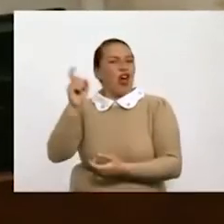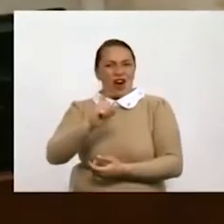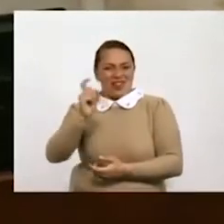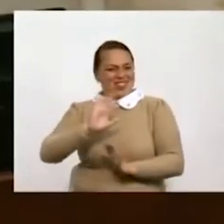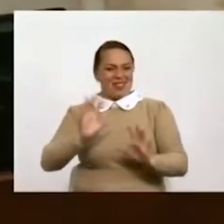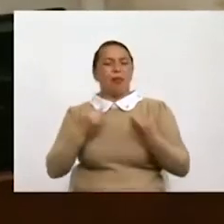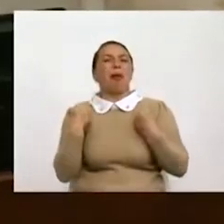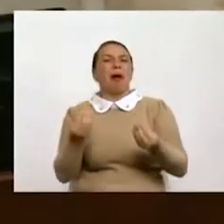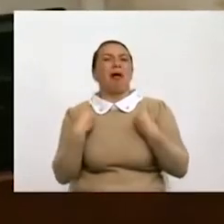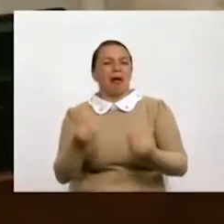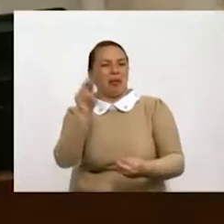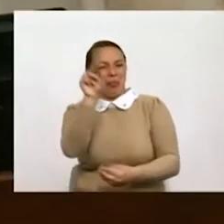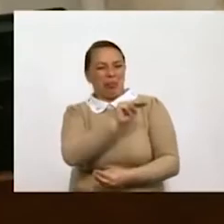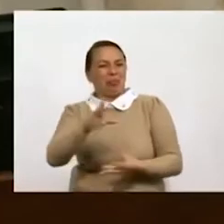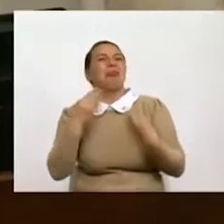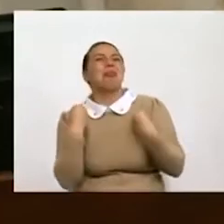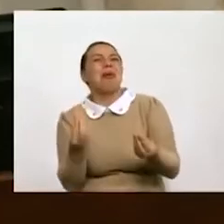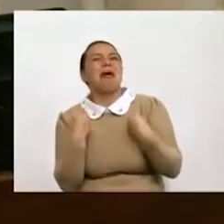innecesaria en Colombia.